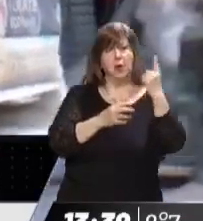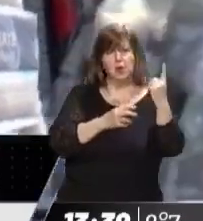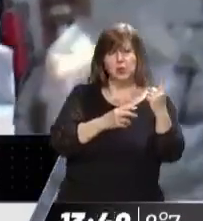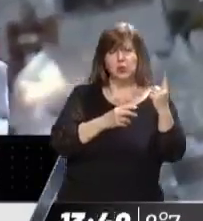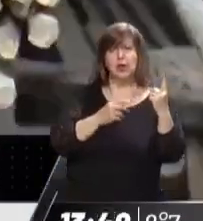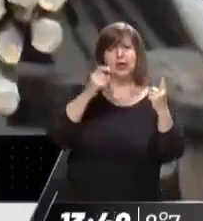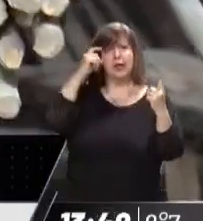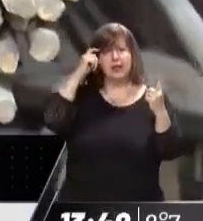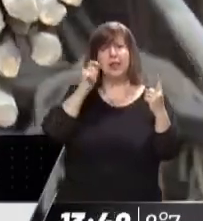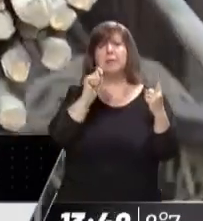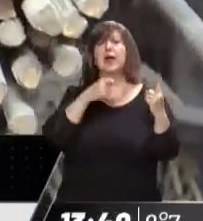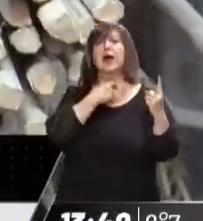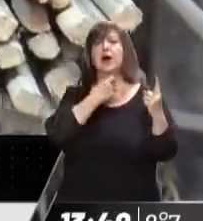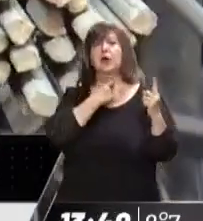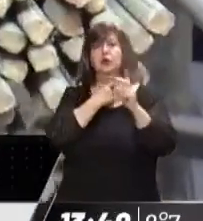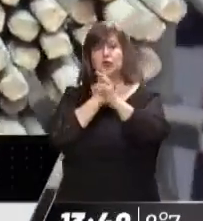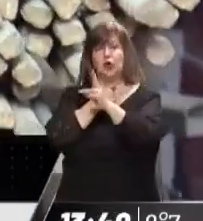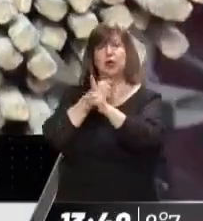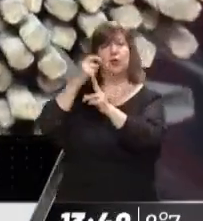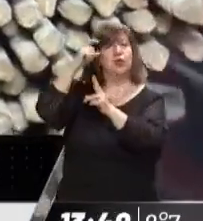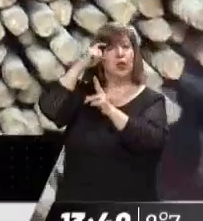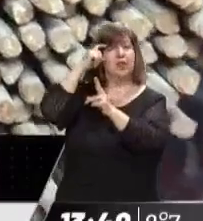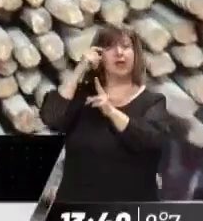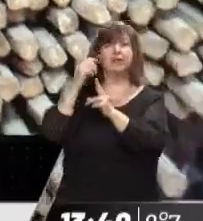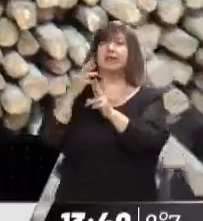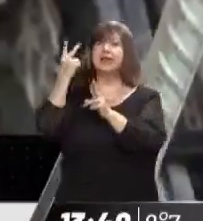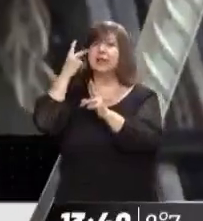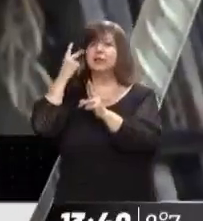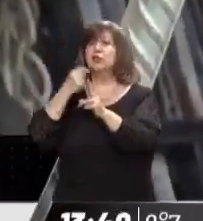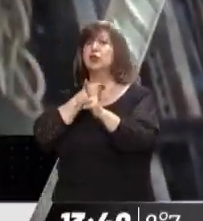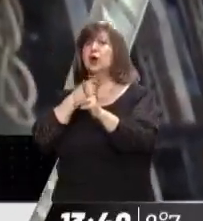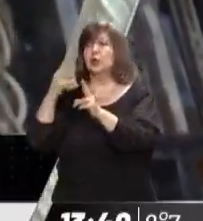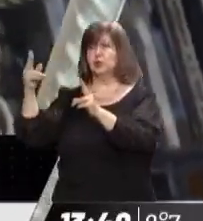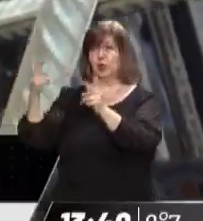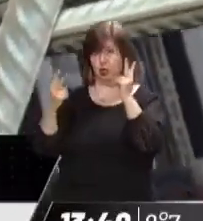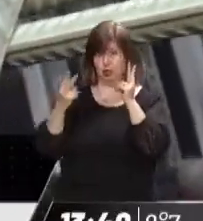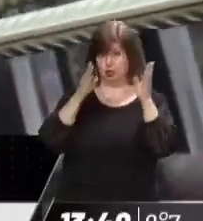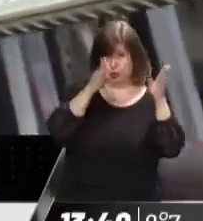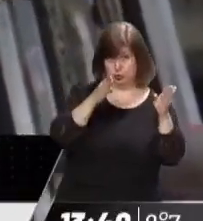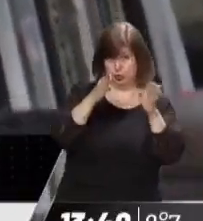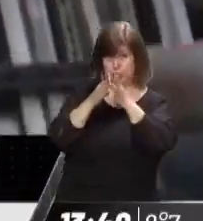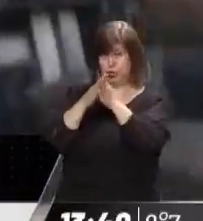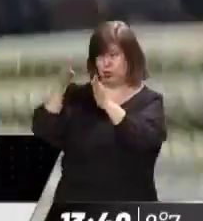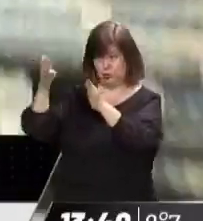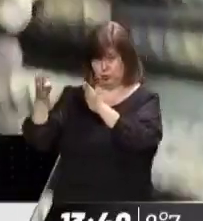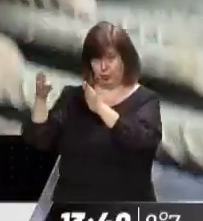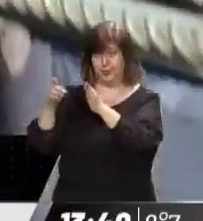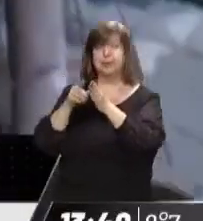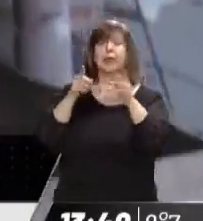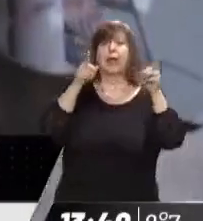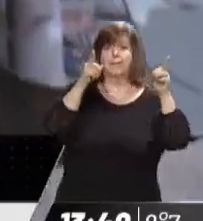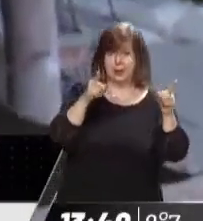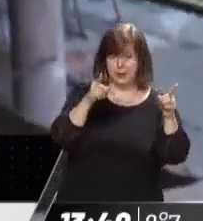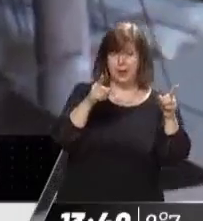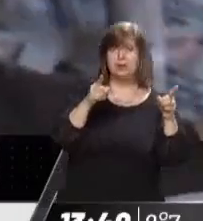1 y el 10 de agosto y otro entre el 10 y el 18 de agosto. A ver, el relevamiento